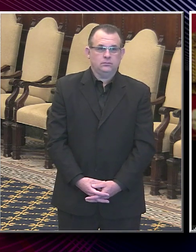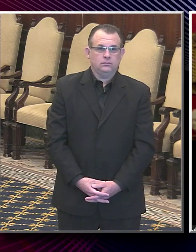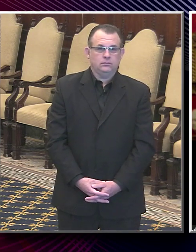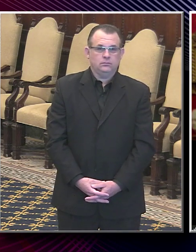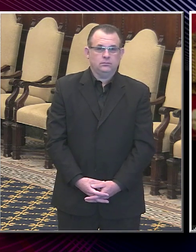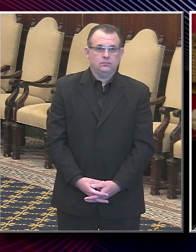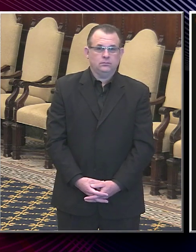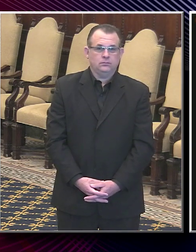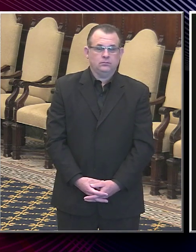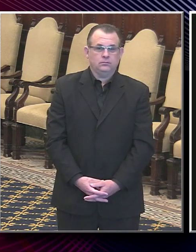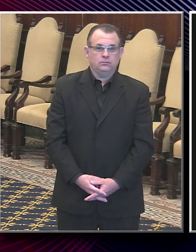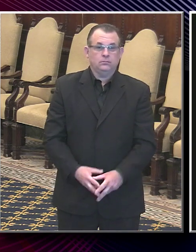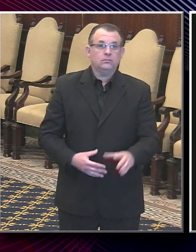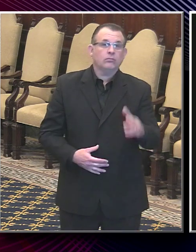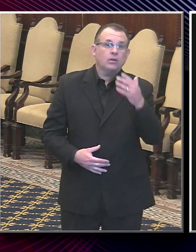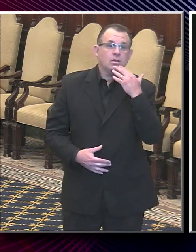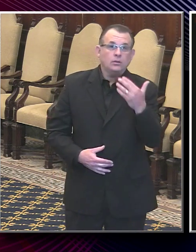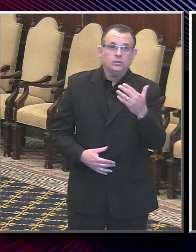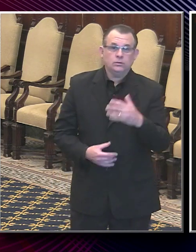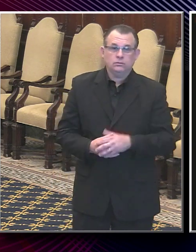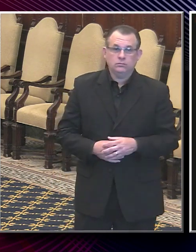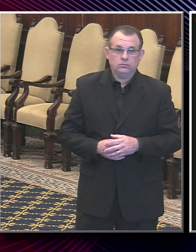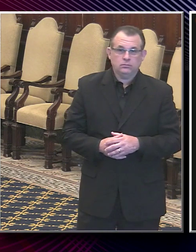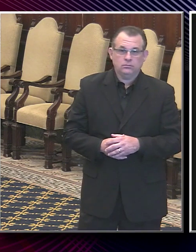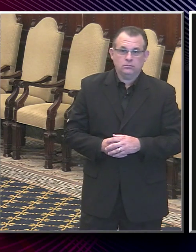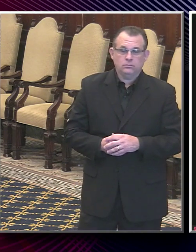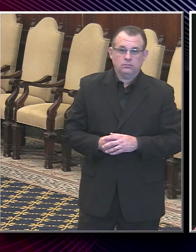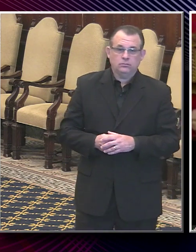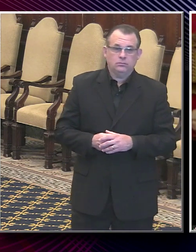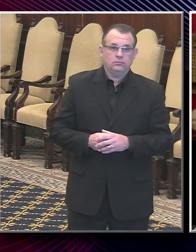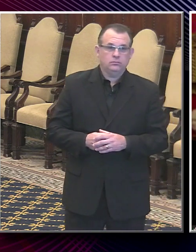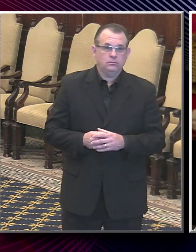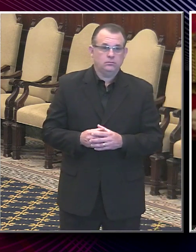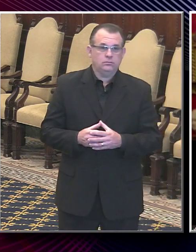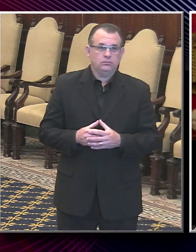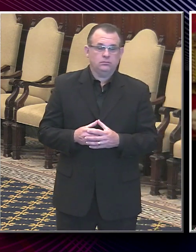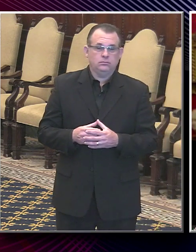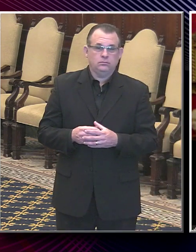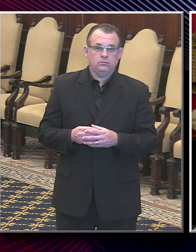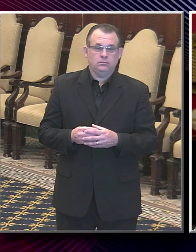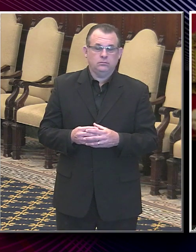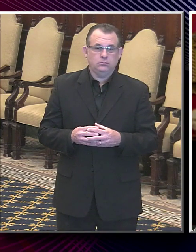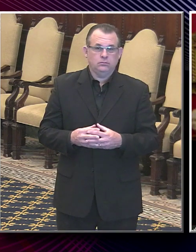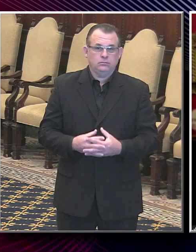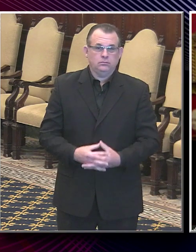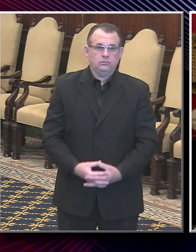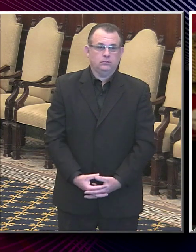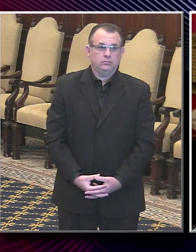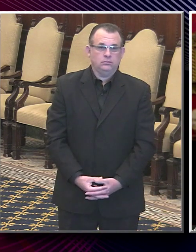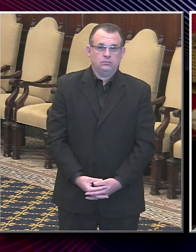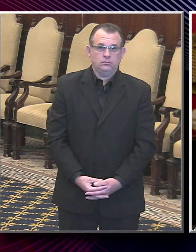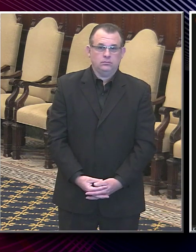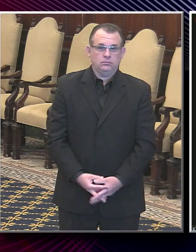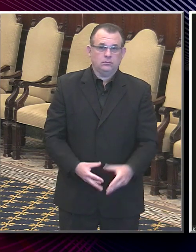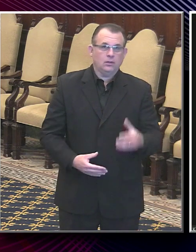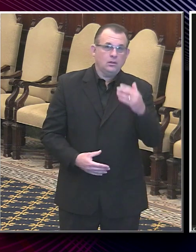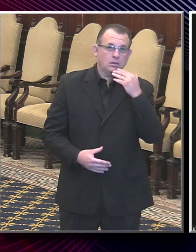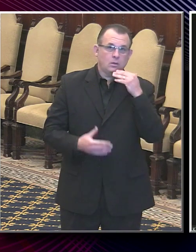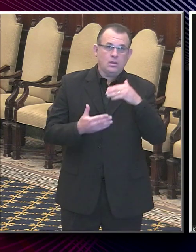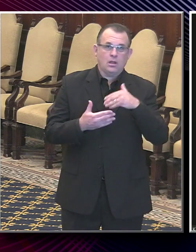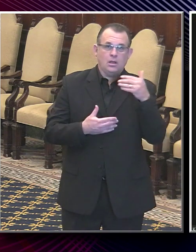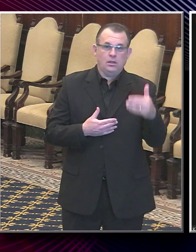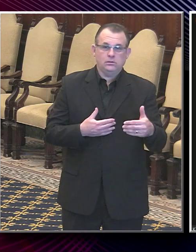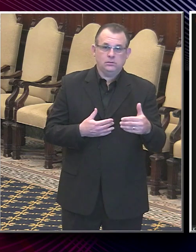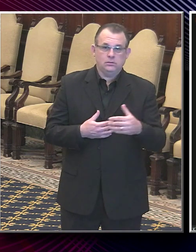Gracias. Thank you. Gracias, Armando. A ti, Shaire. Thank you. We are going to